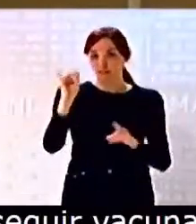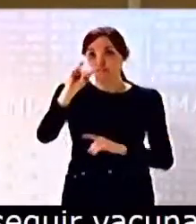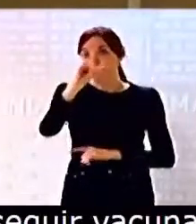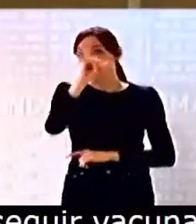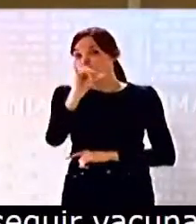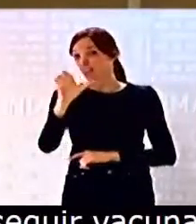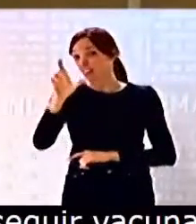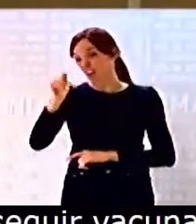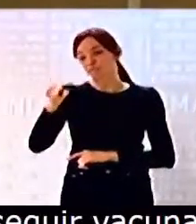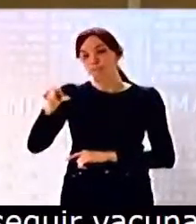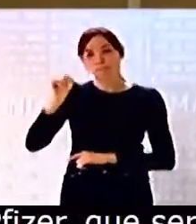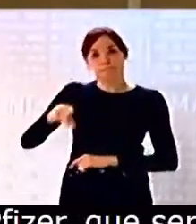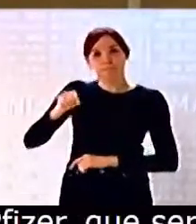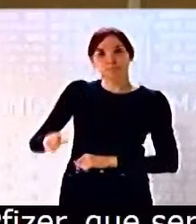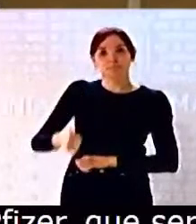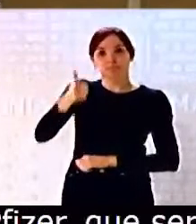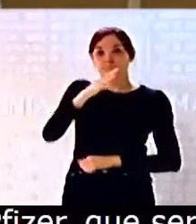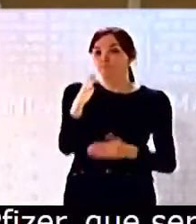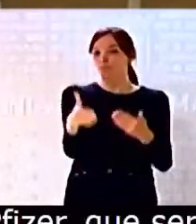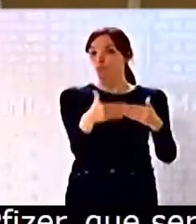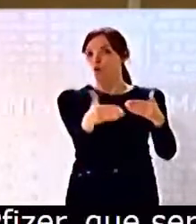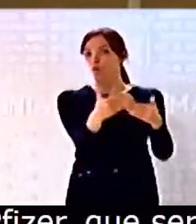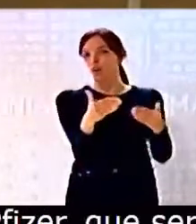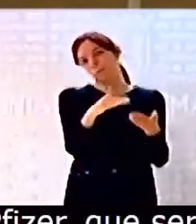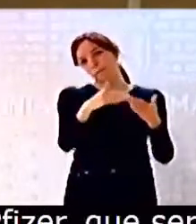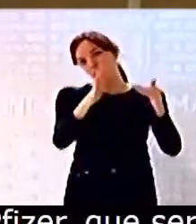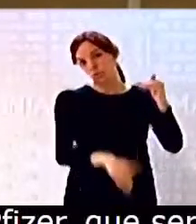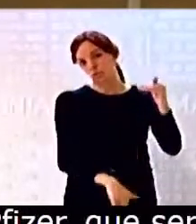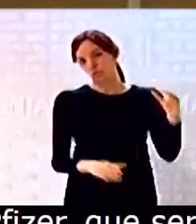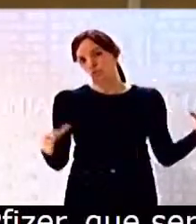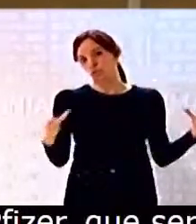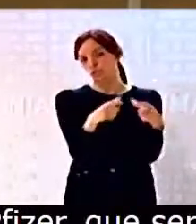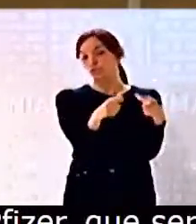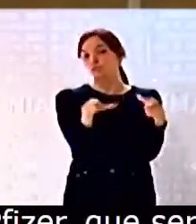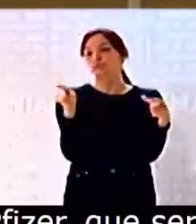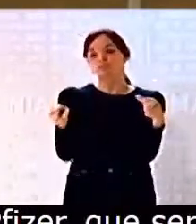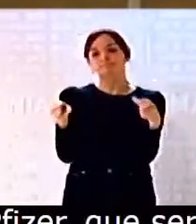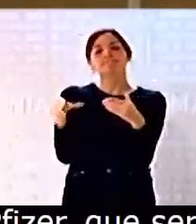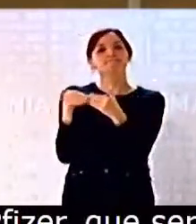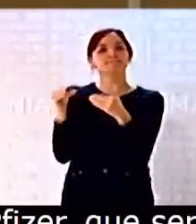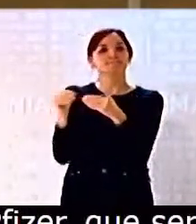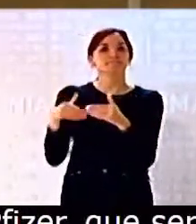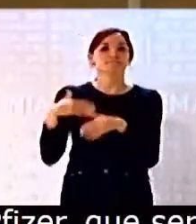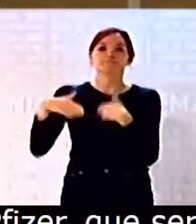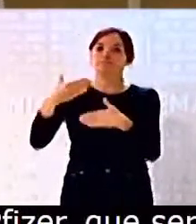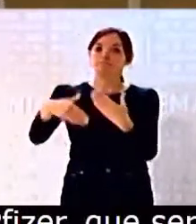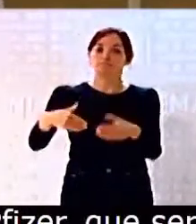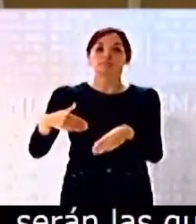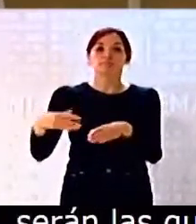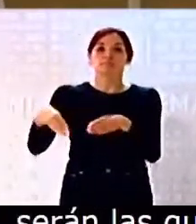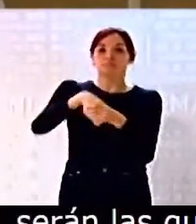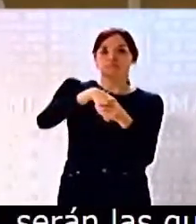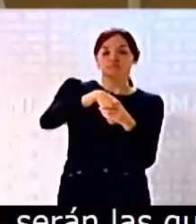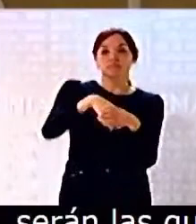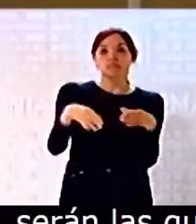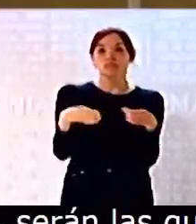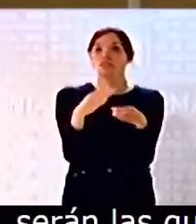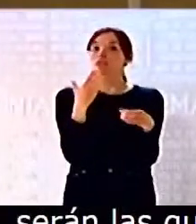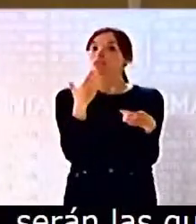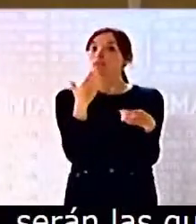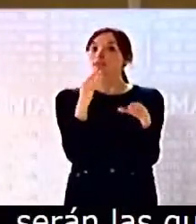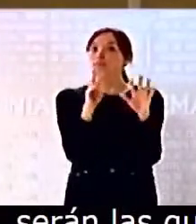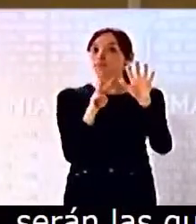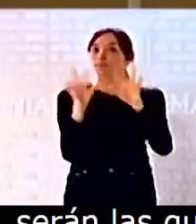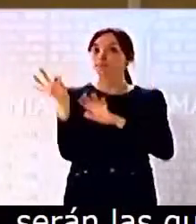lo más frecuente, porque de Moderna vienen menos dosis, serán las que se utilicen en las personas mayores de